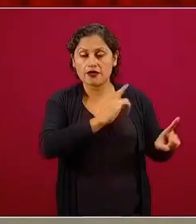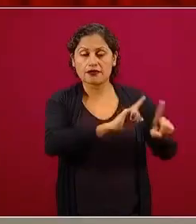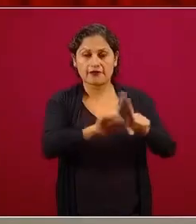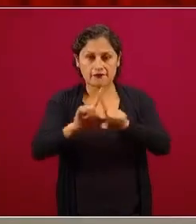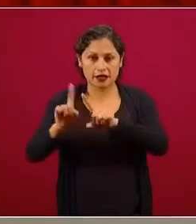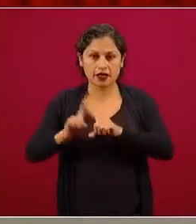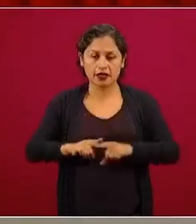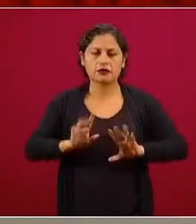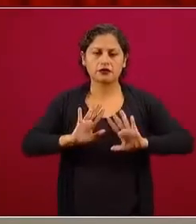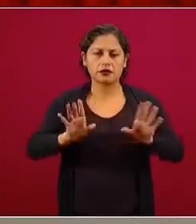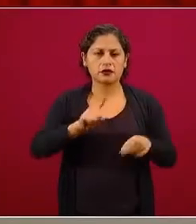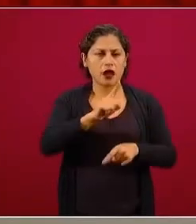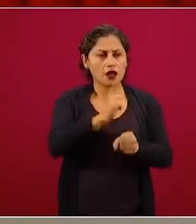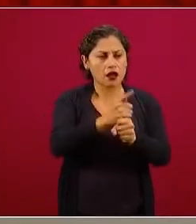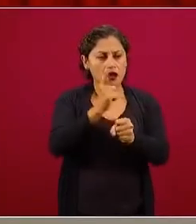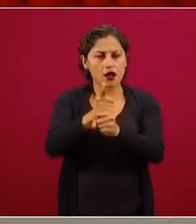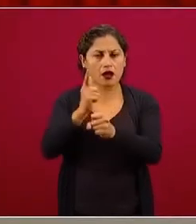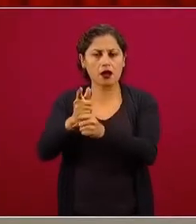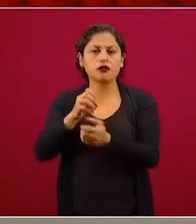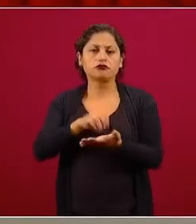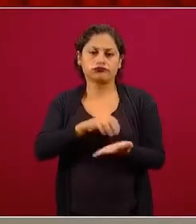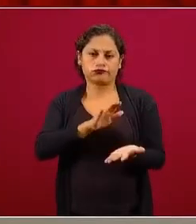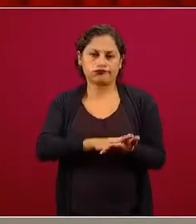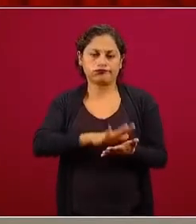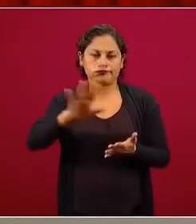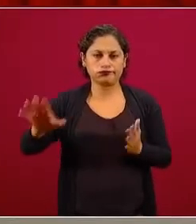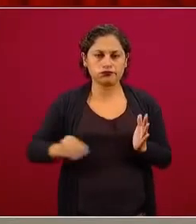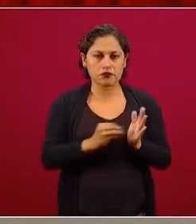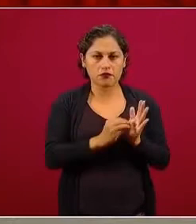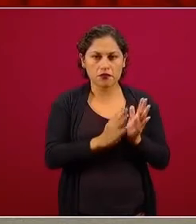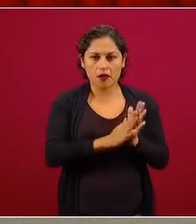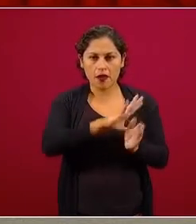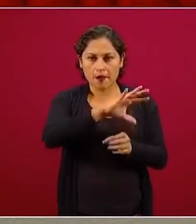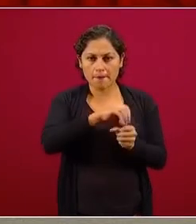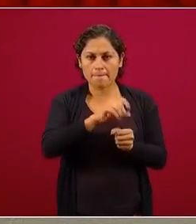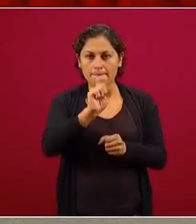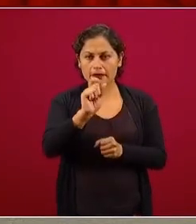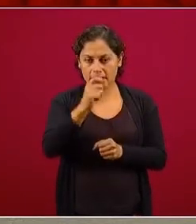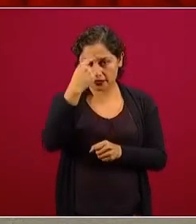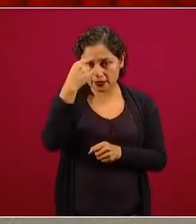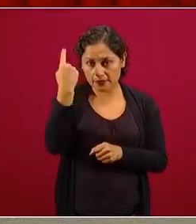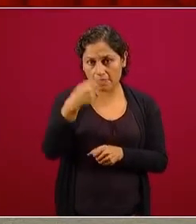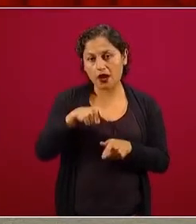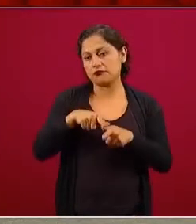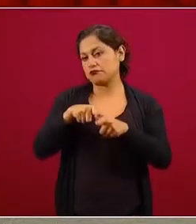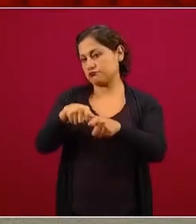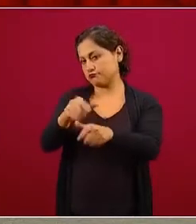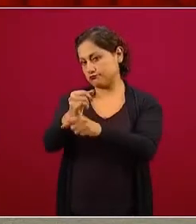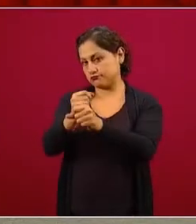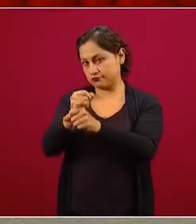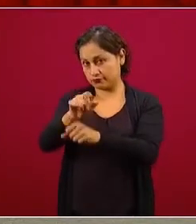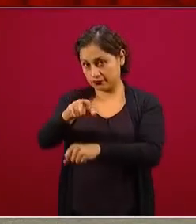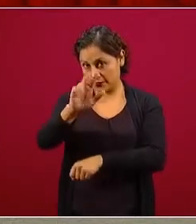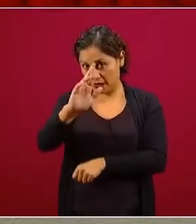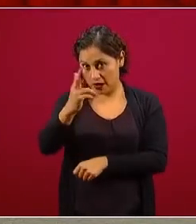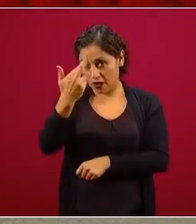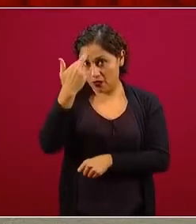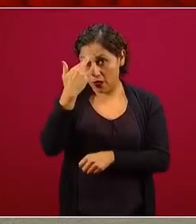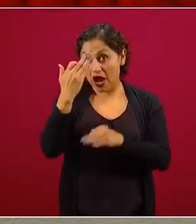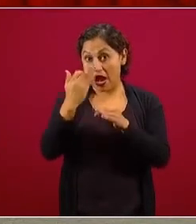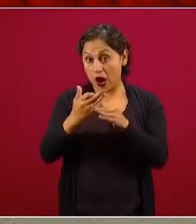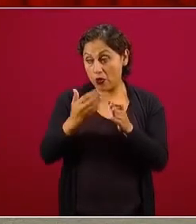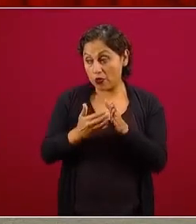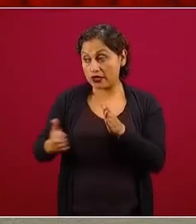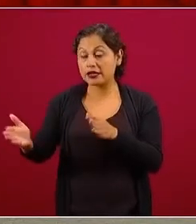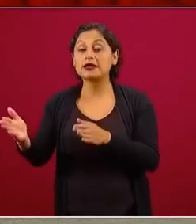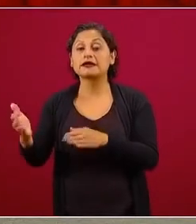que se han encontrado para que este análisis en su momento pueda continuar. Recordemos que estamos pronto a iniciar la temporada de